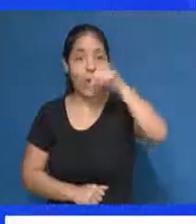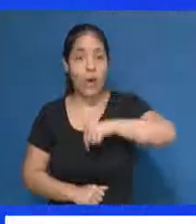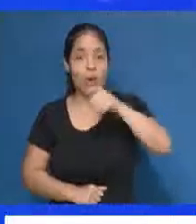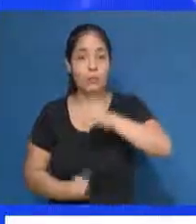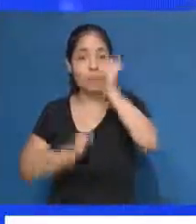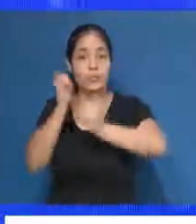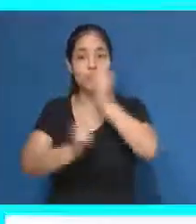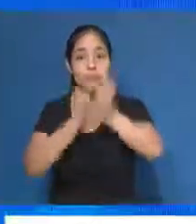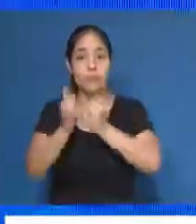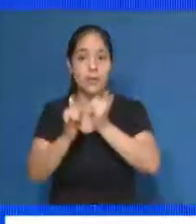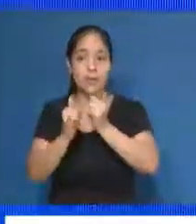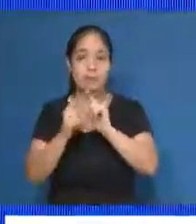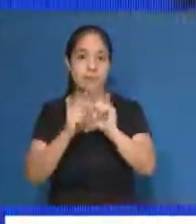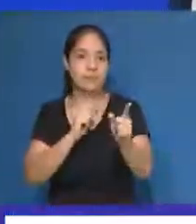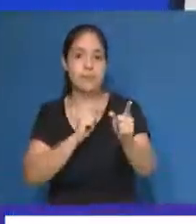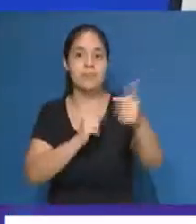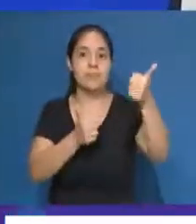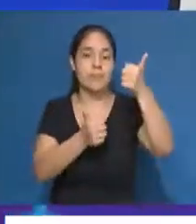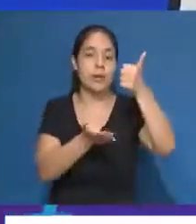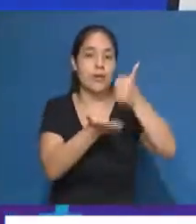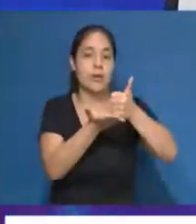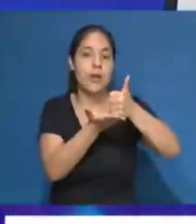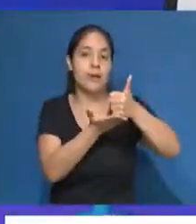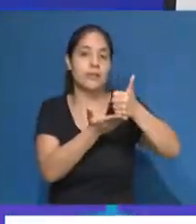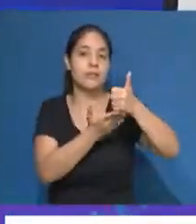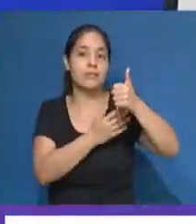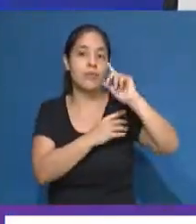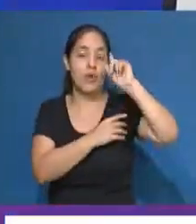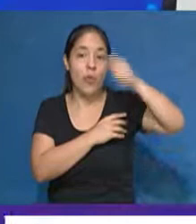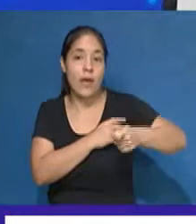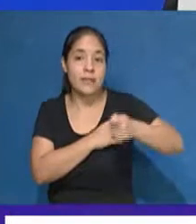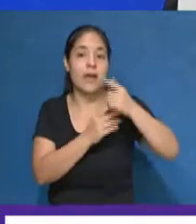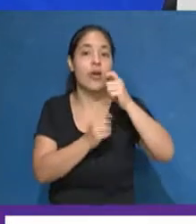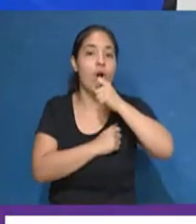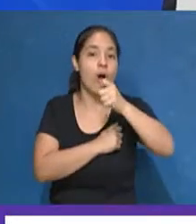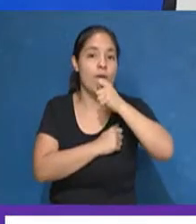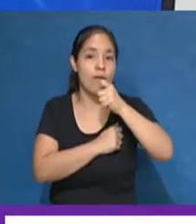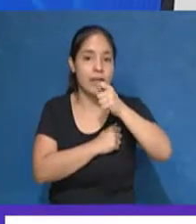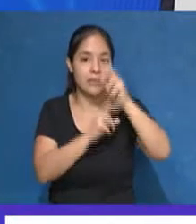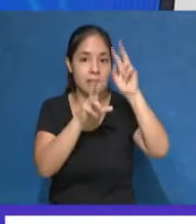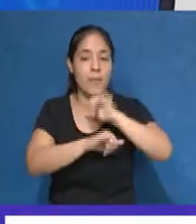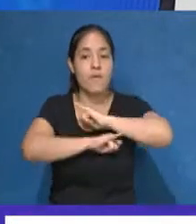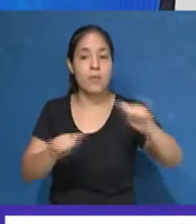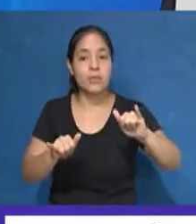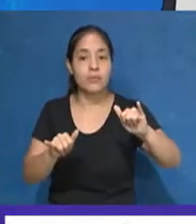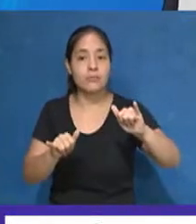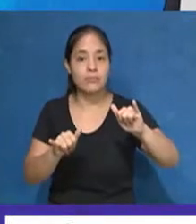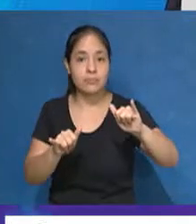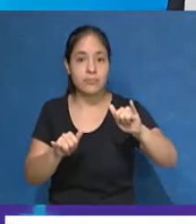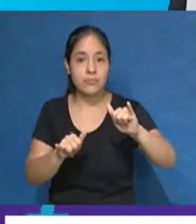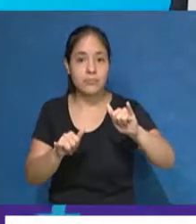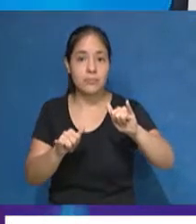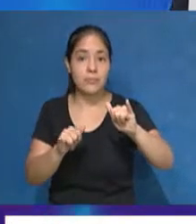Hoy vamos a ir directamente al móvil en vivo en tribunales porque allí están dando una conferencia de prensa con información relacionada con